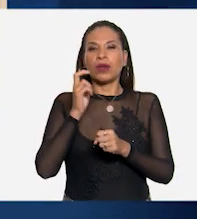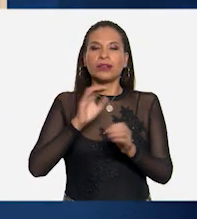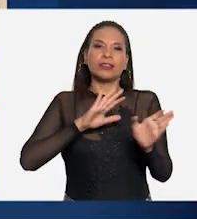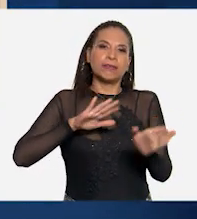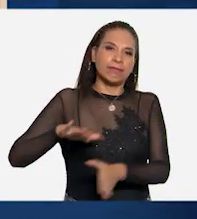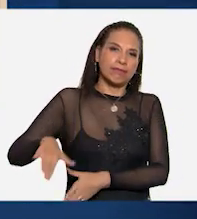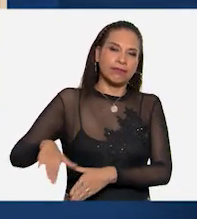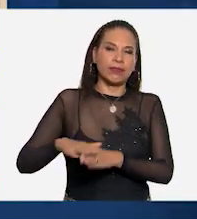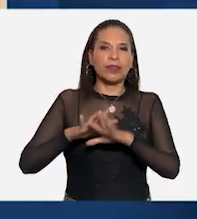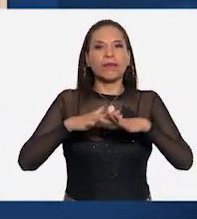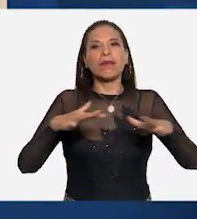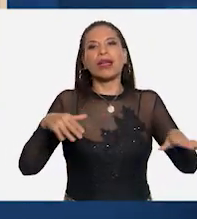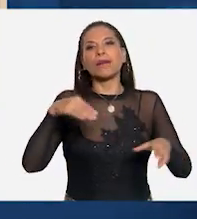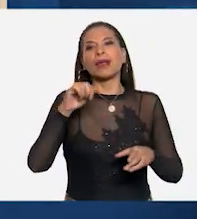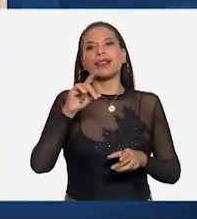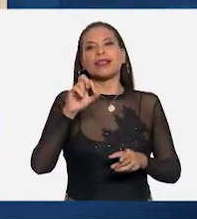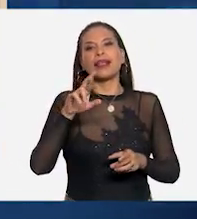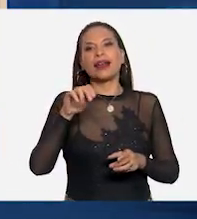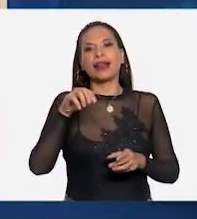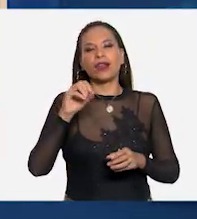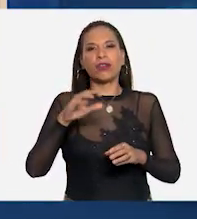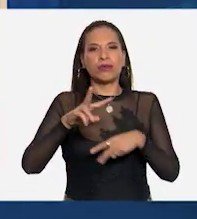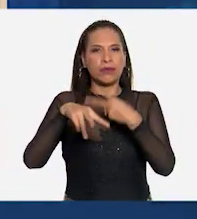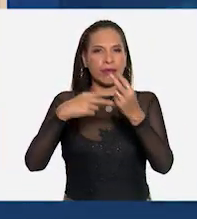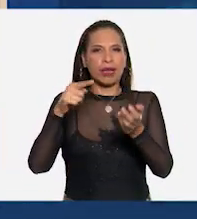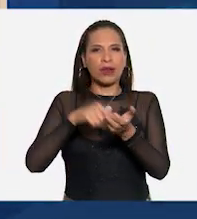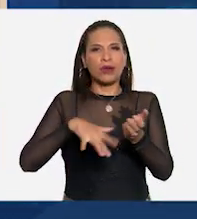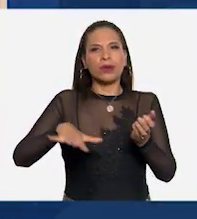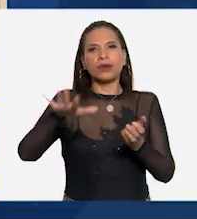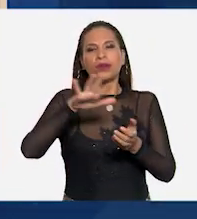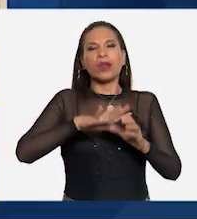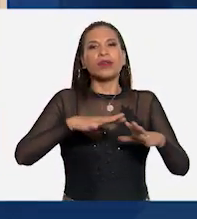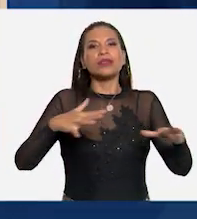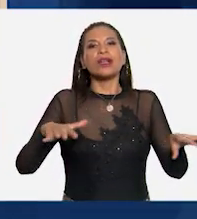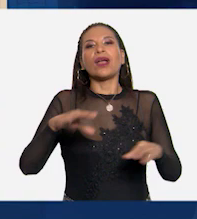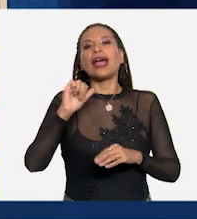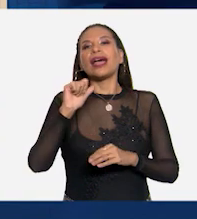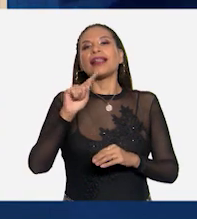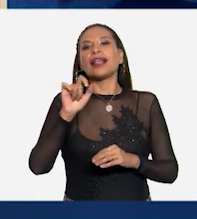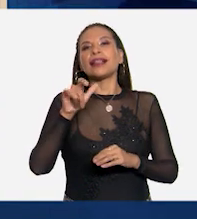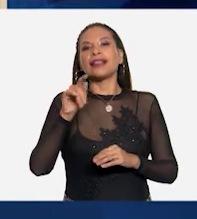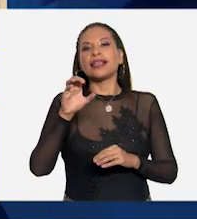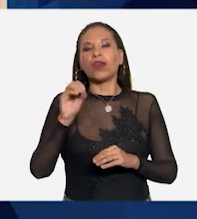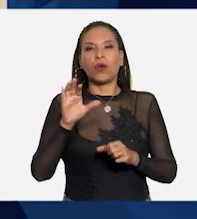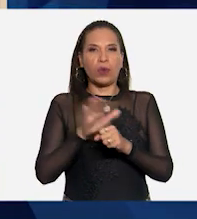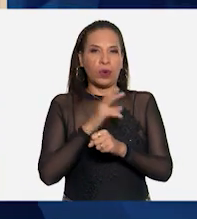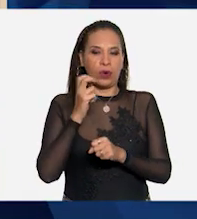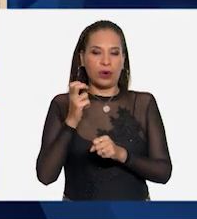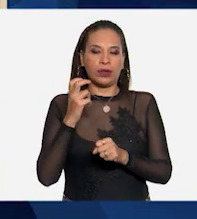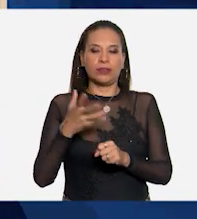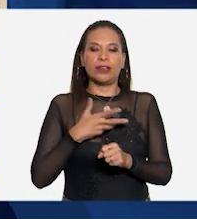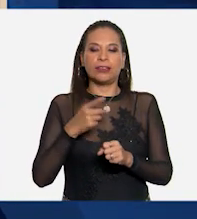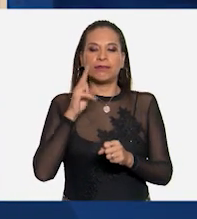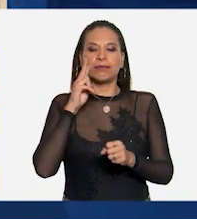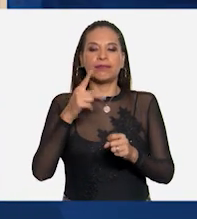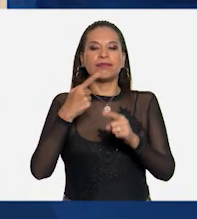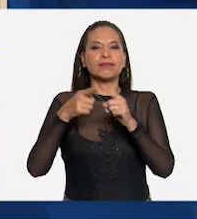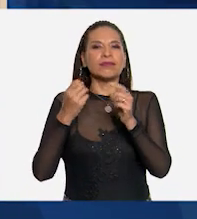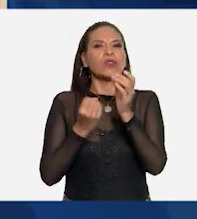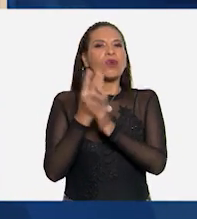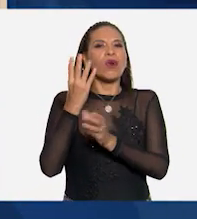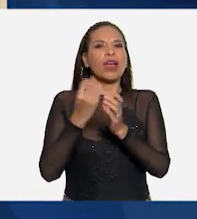dejaron atrás el mar Mediterráneo para lanzarse hacia el Océano Atlántico y con ello hacia el encuentro con